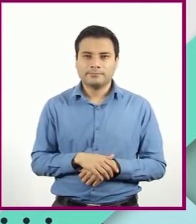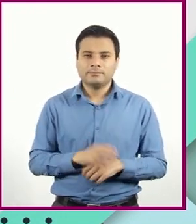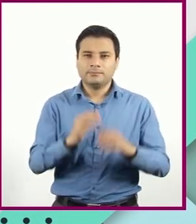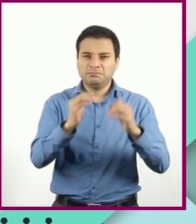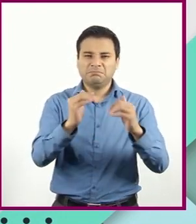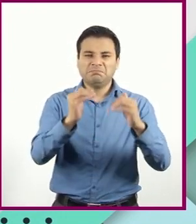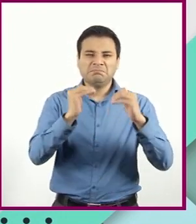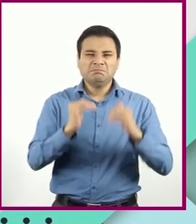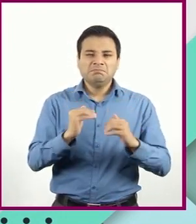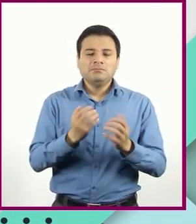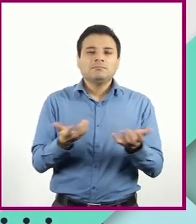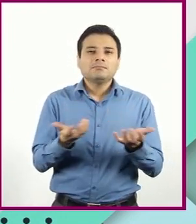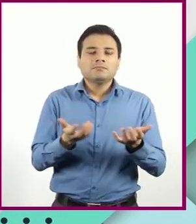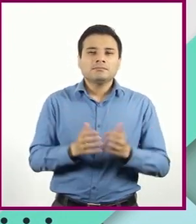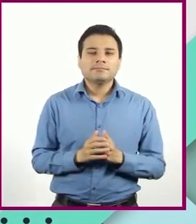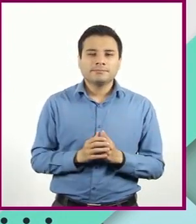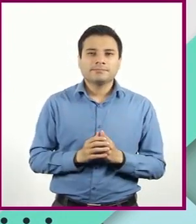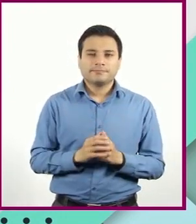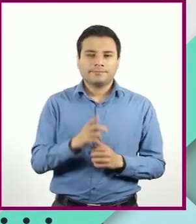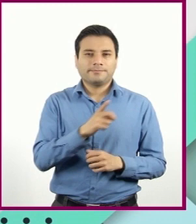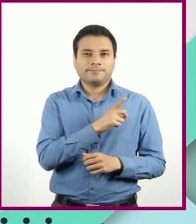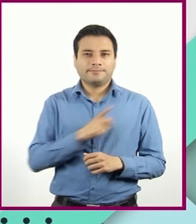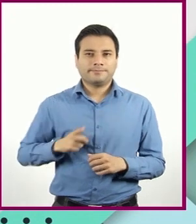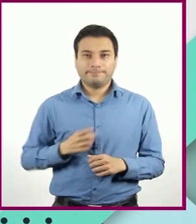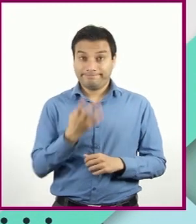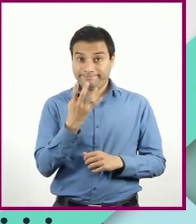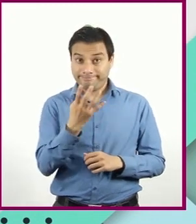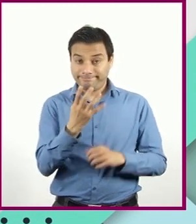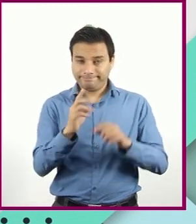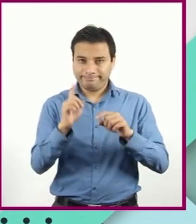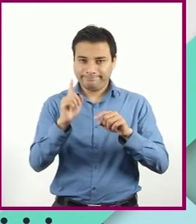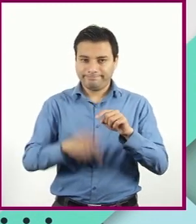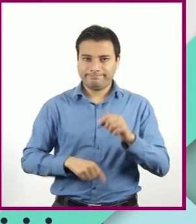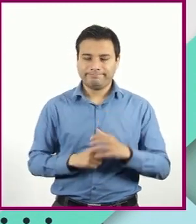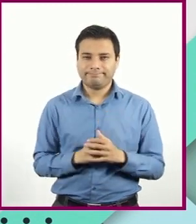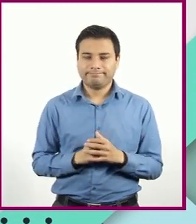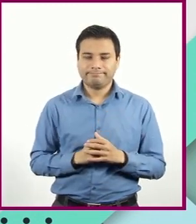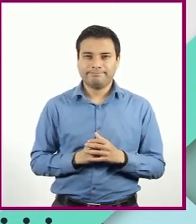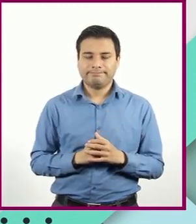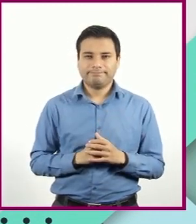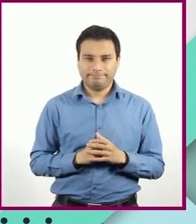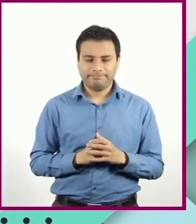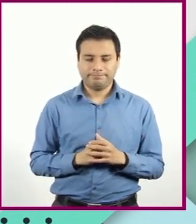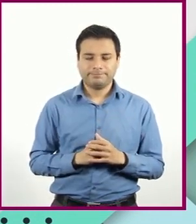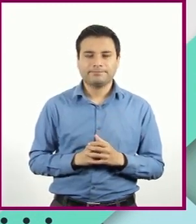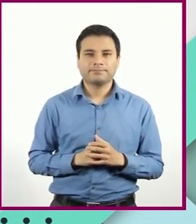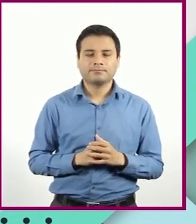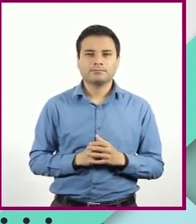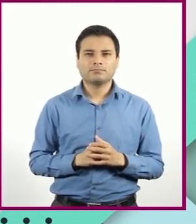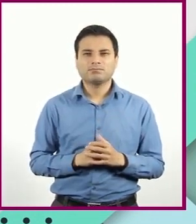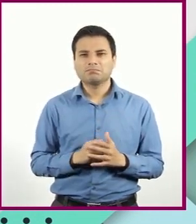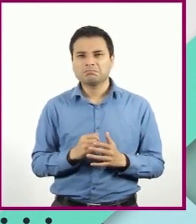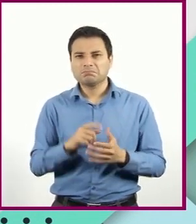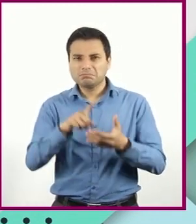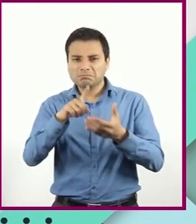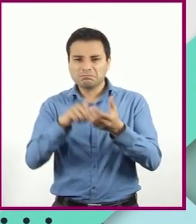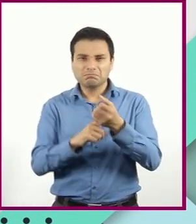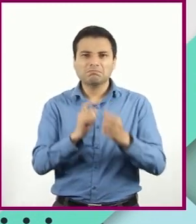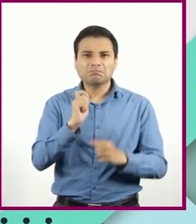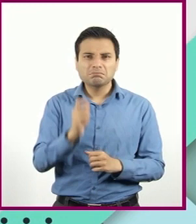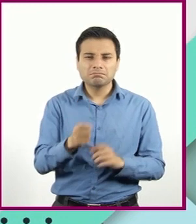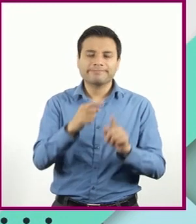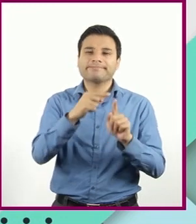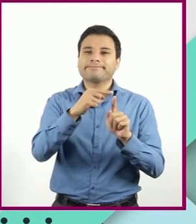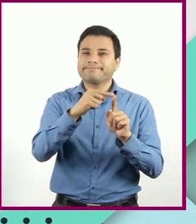siguiente paso es quitar el número 4 del primer miembro. Notamos que la operación que realiza es la división. Por